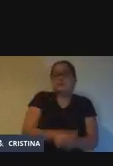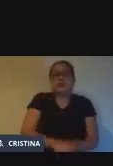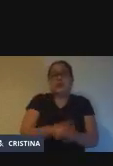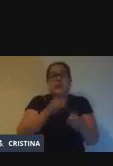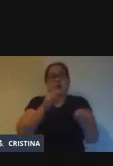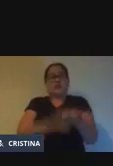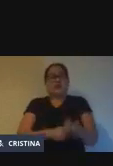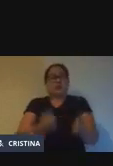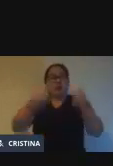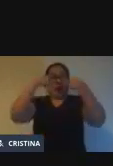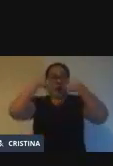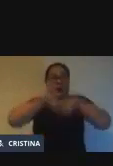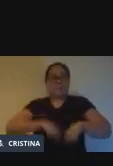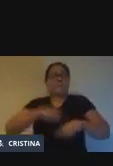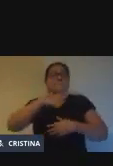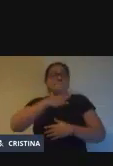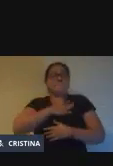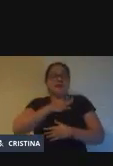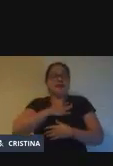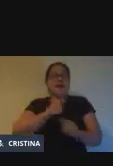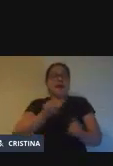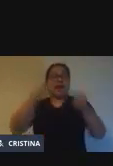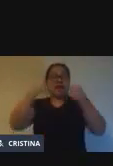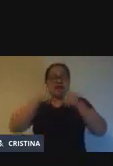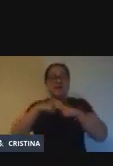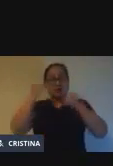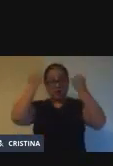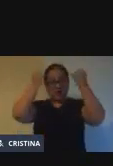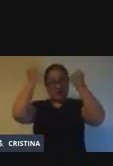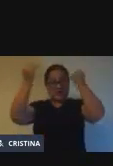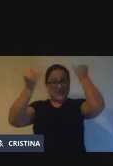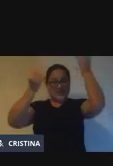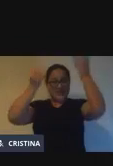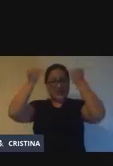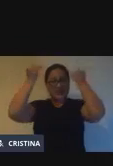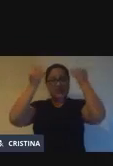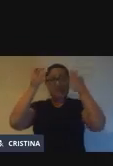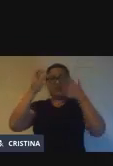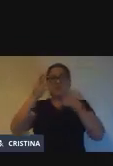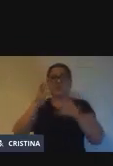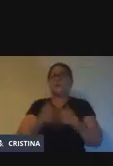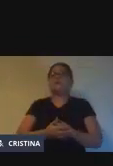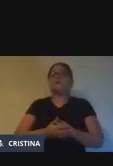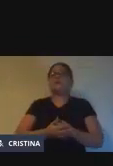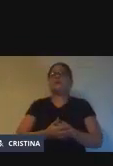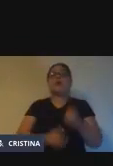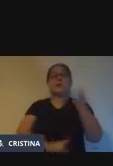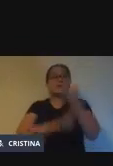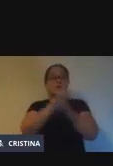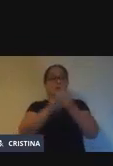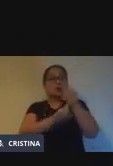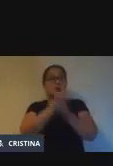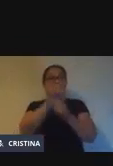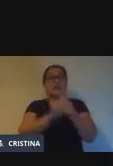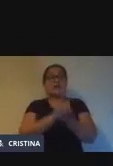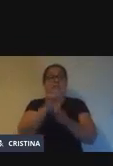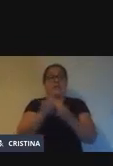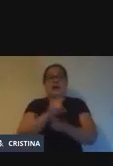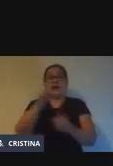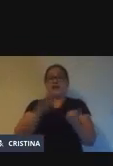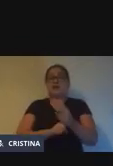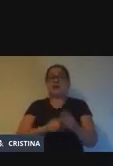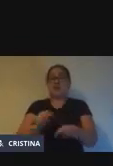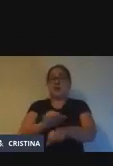Son internas. ¿Se acuerdan que hemos hablado de factores externos? En un conflicto donde las emociones intensas